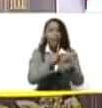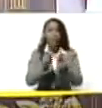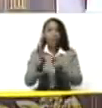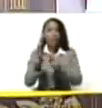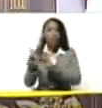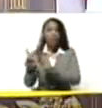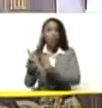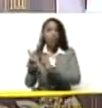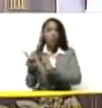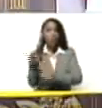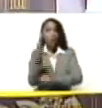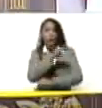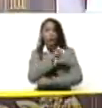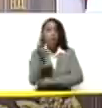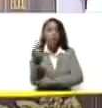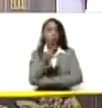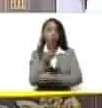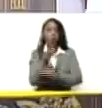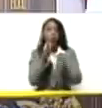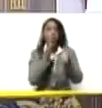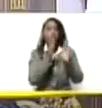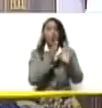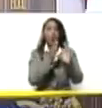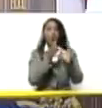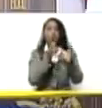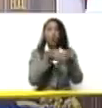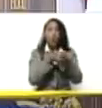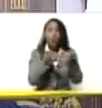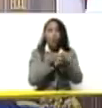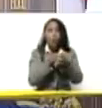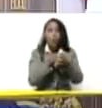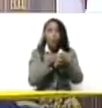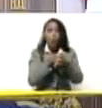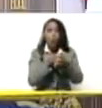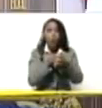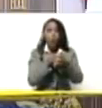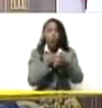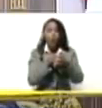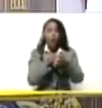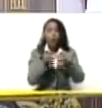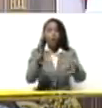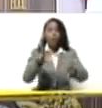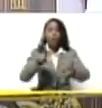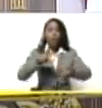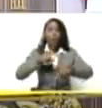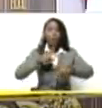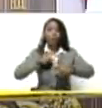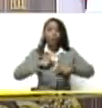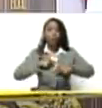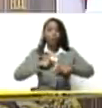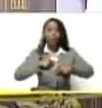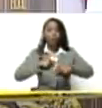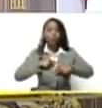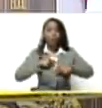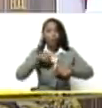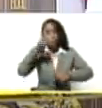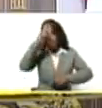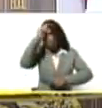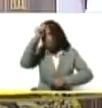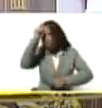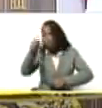ministra la elipse la avanzadora me dan números nuevos y crecientes en las